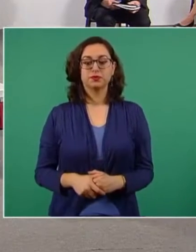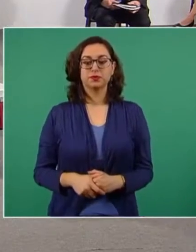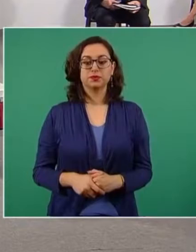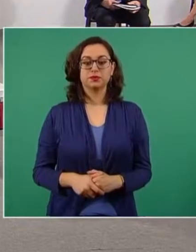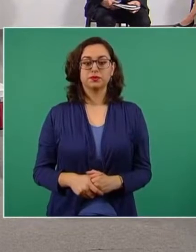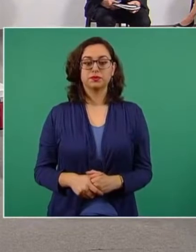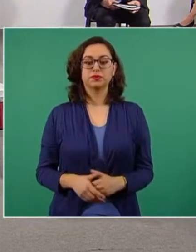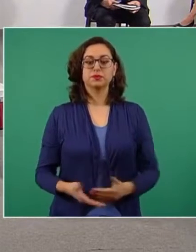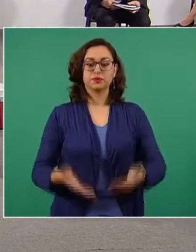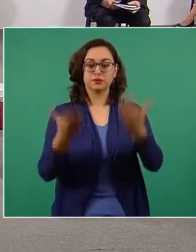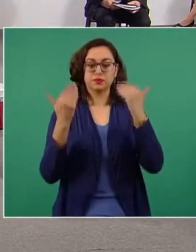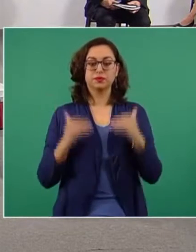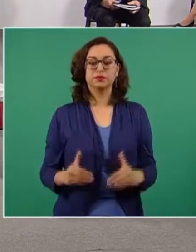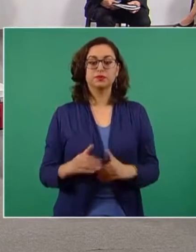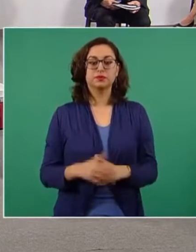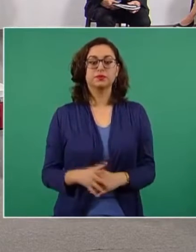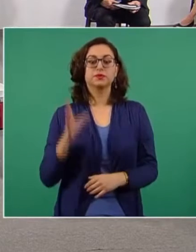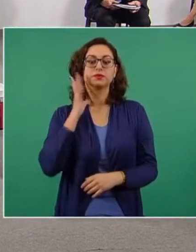al Congreso.